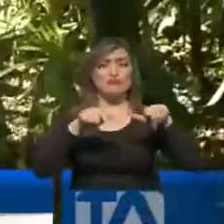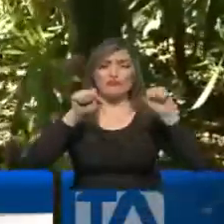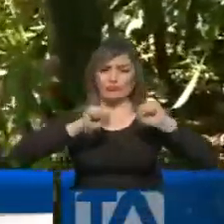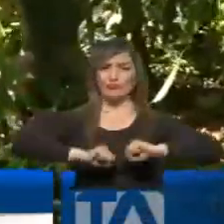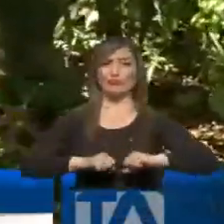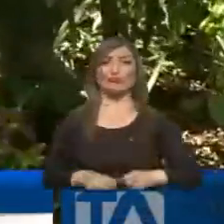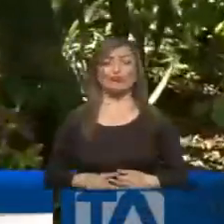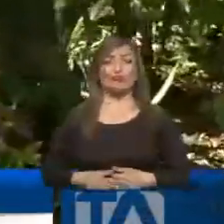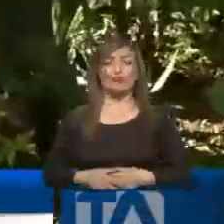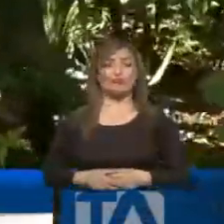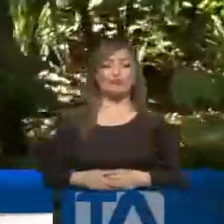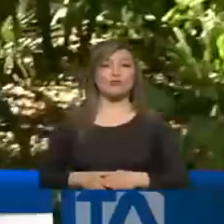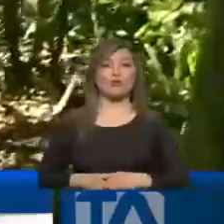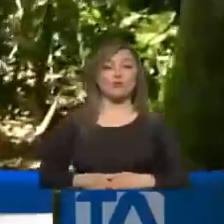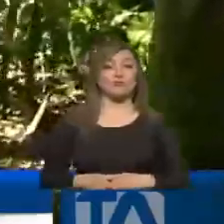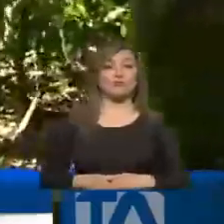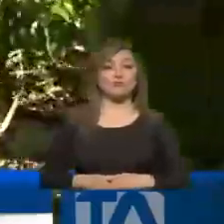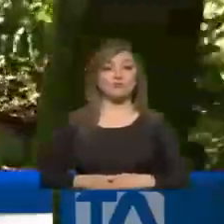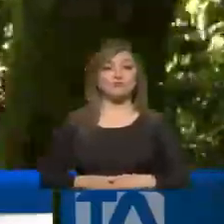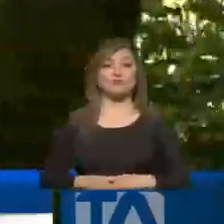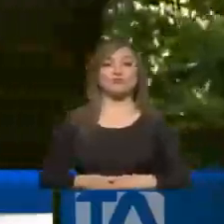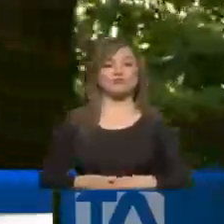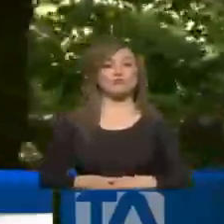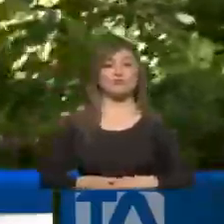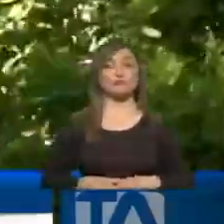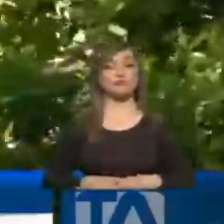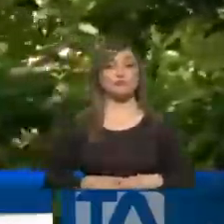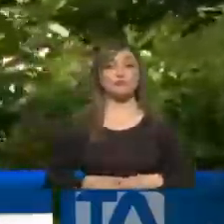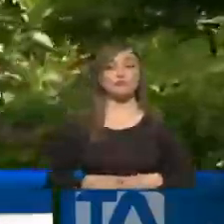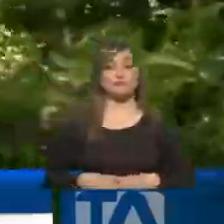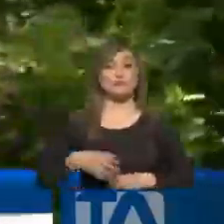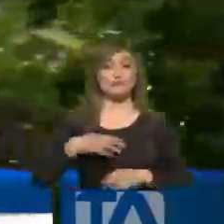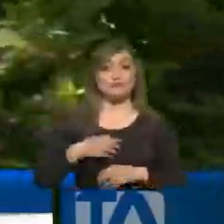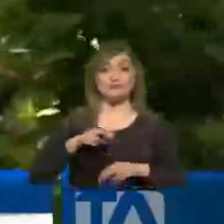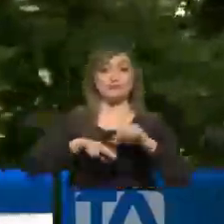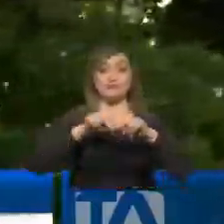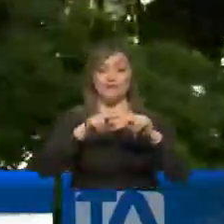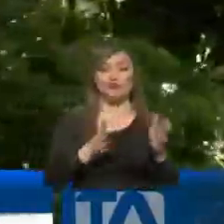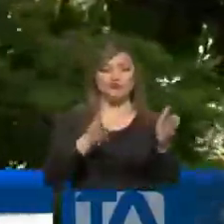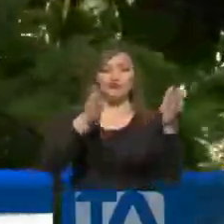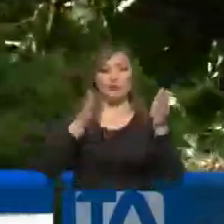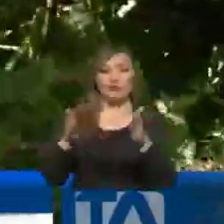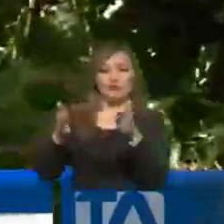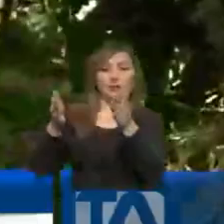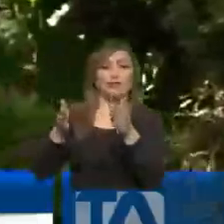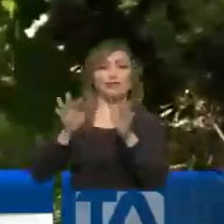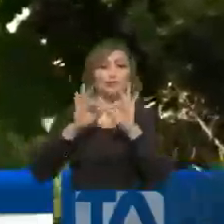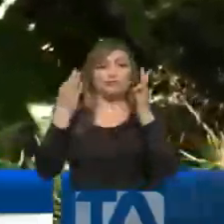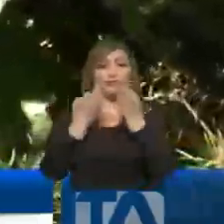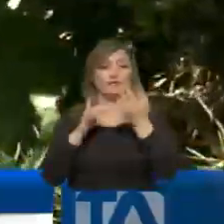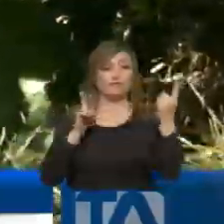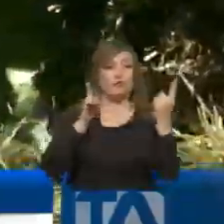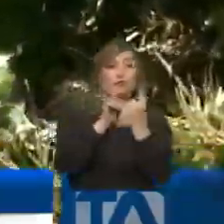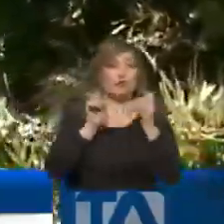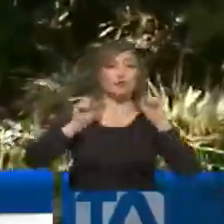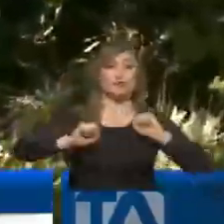es un lugar. Contamos con la infraestructura para que la gente se reencuentre, que la familia vuelva a